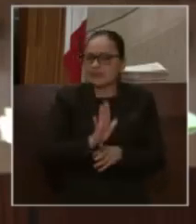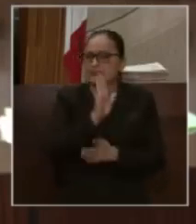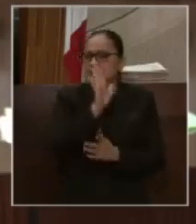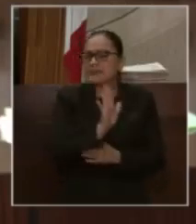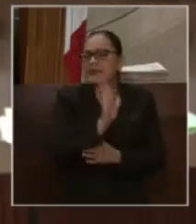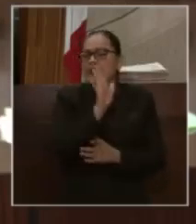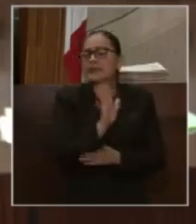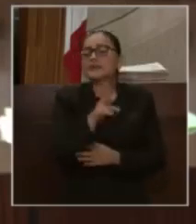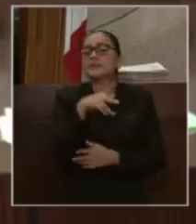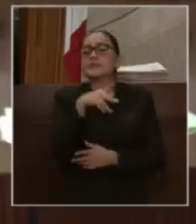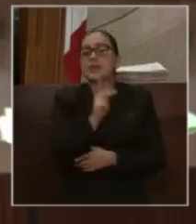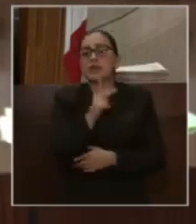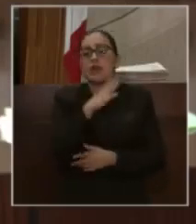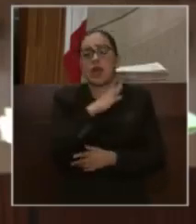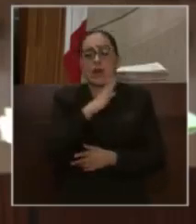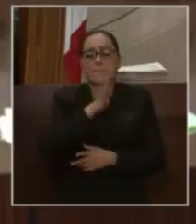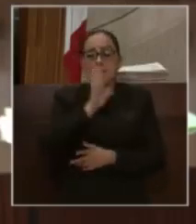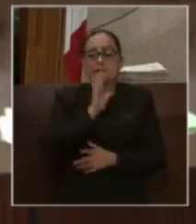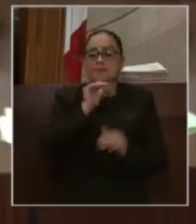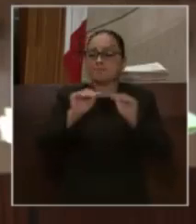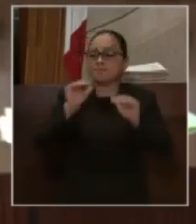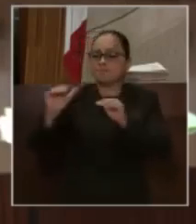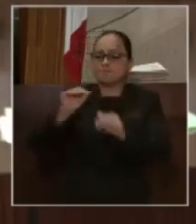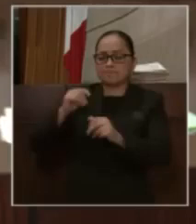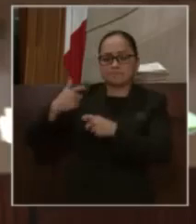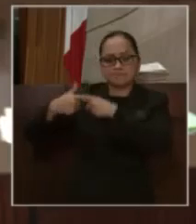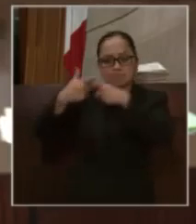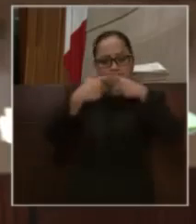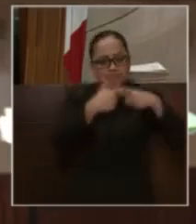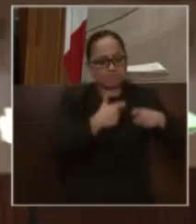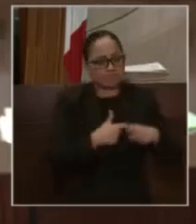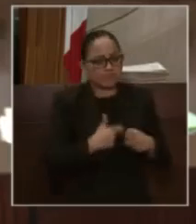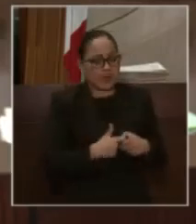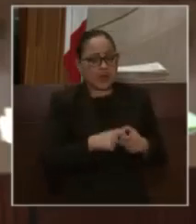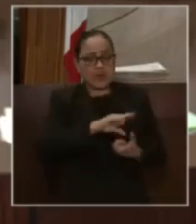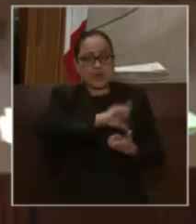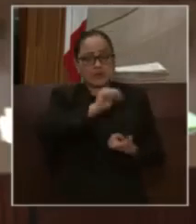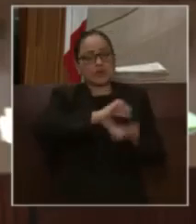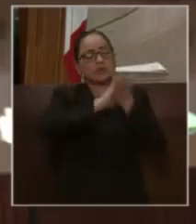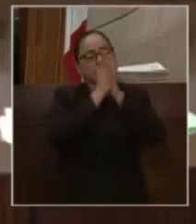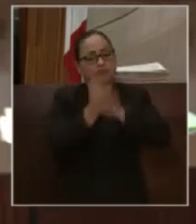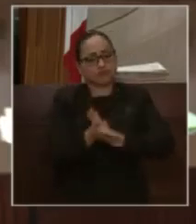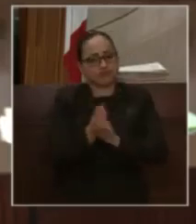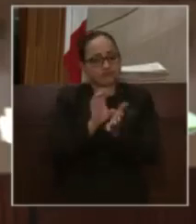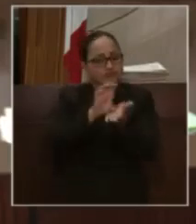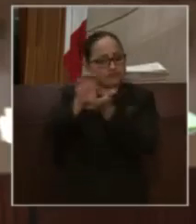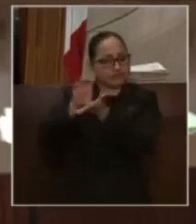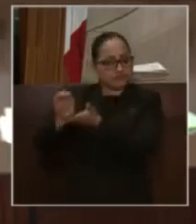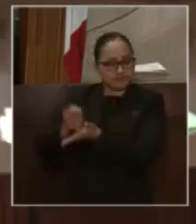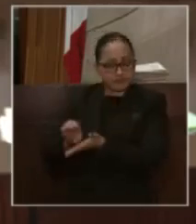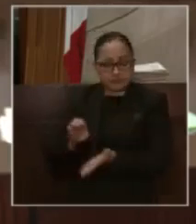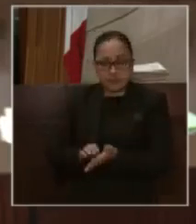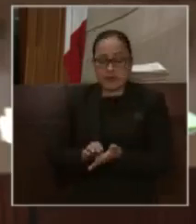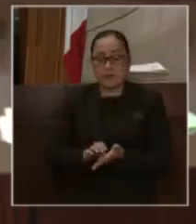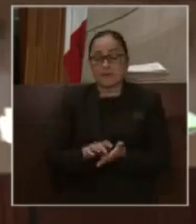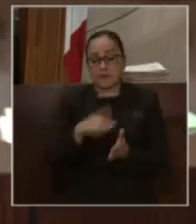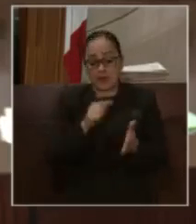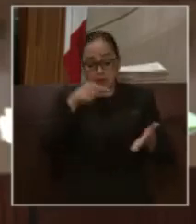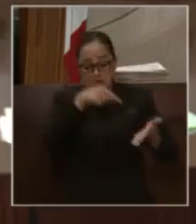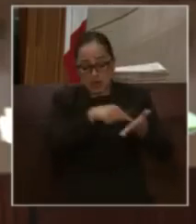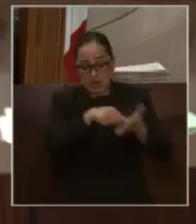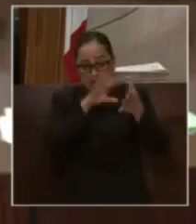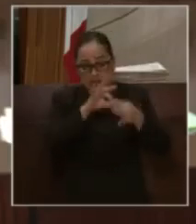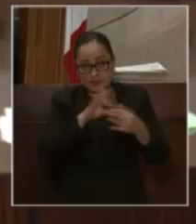pues de algún tipo de fondeo, administración y dispersión de recursos señalados en el fideicomiso, pero